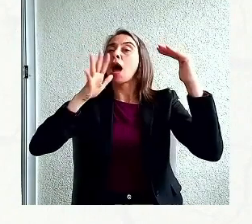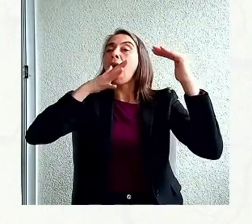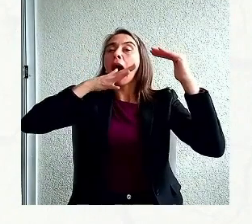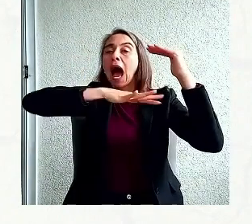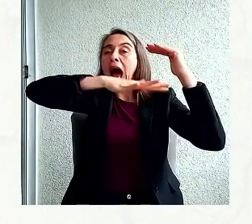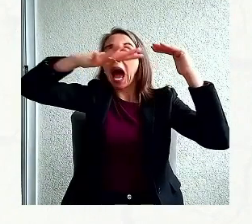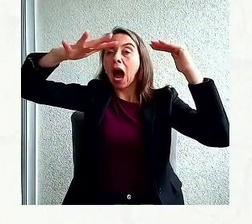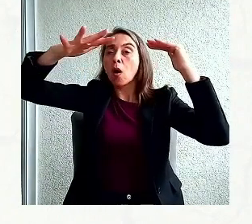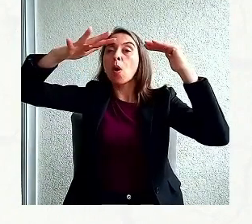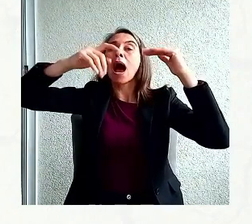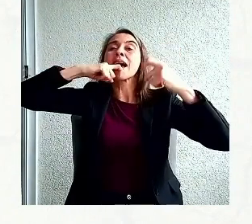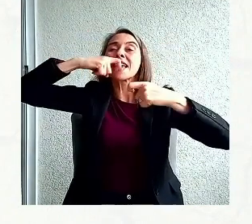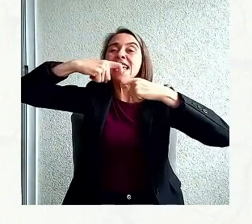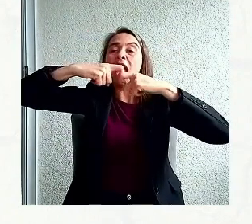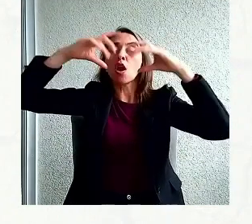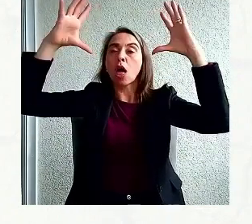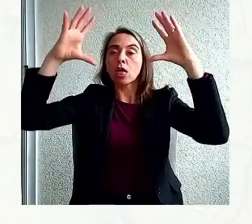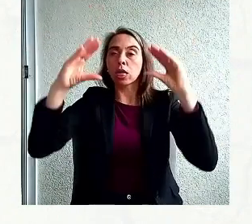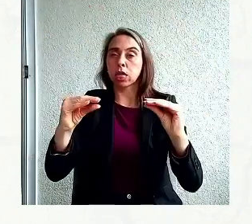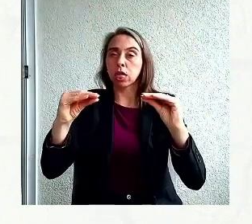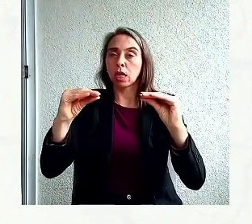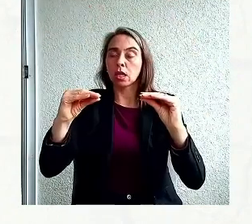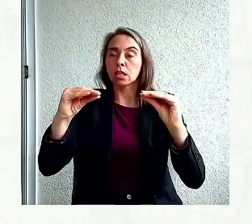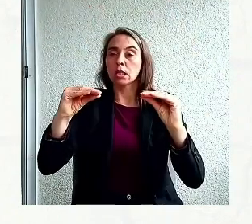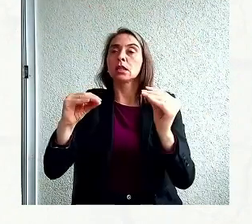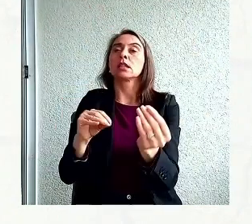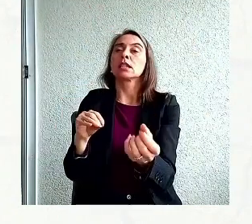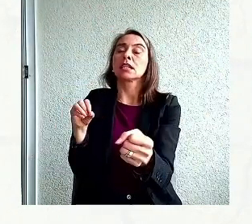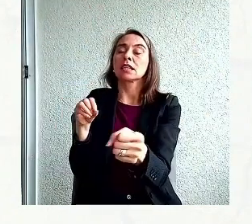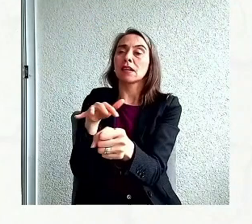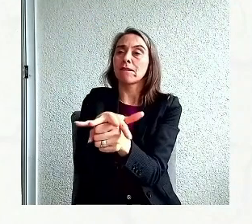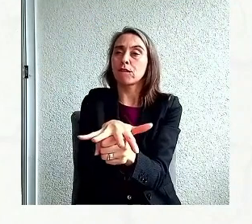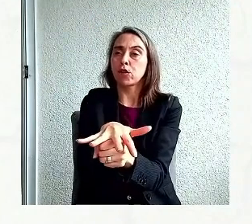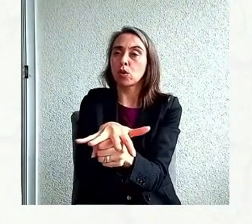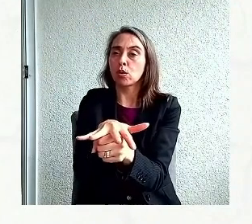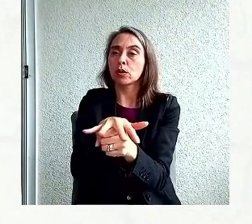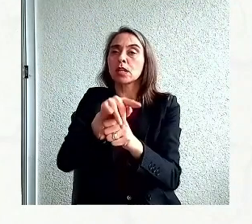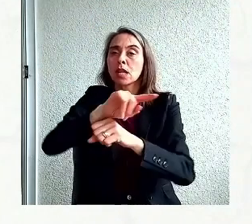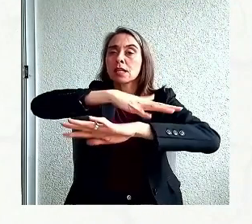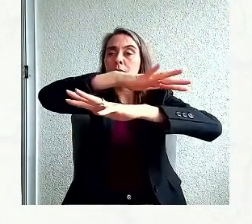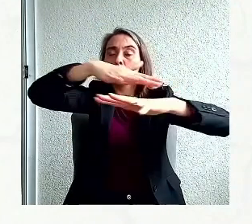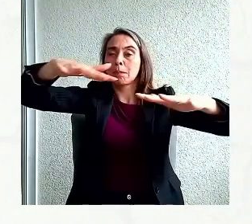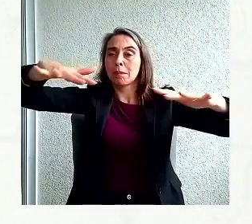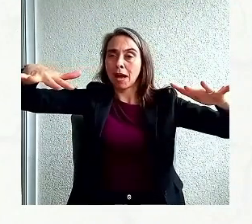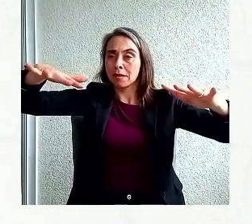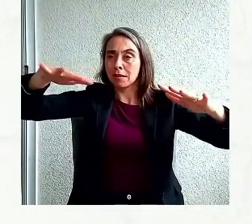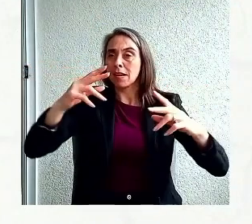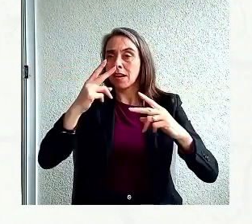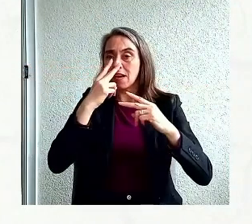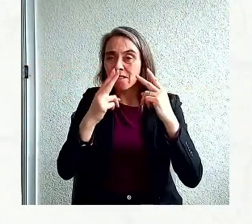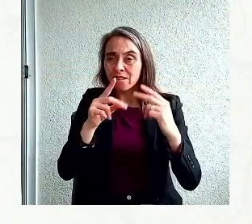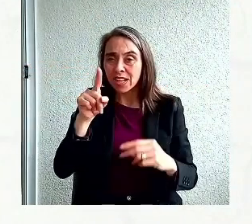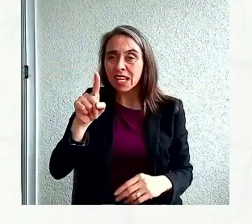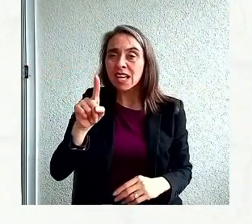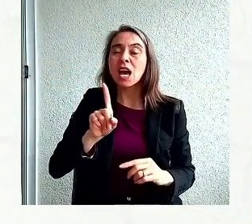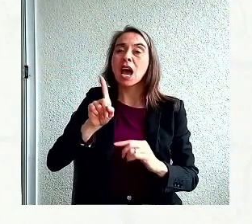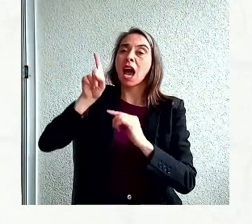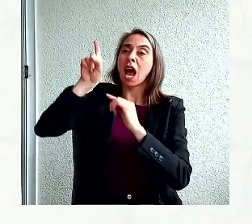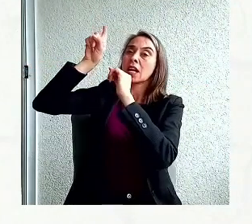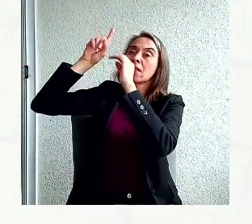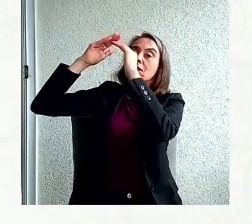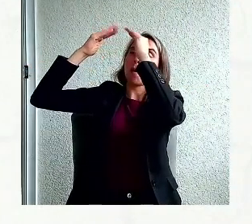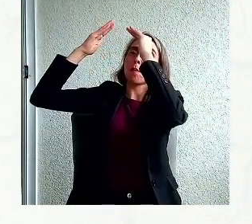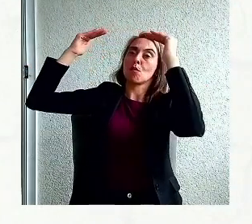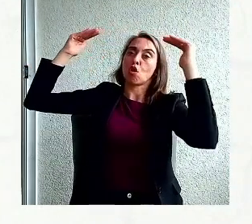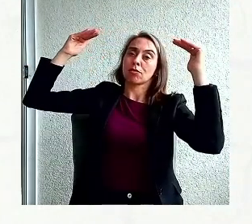principalmente acuáticos también. Es decir, uno ve ahí arriba en la alta montaña los glaciares y dice, bueno, ¿cuál es la relación con lo